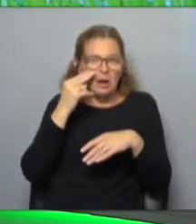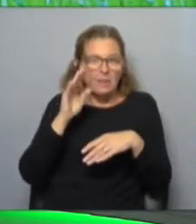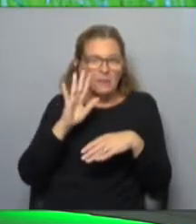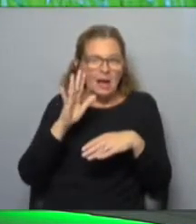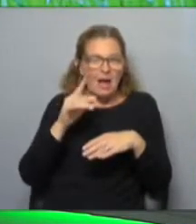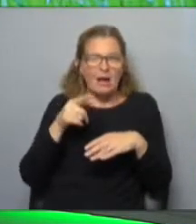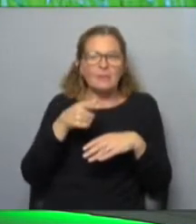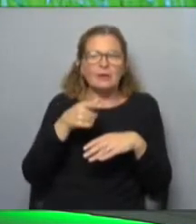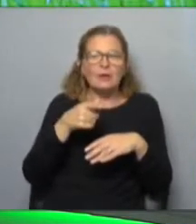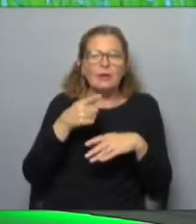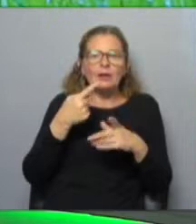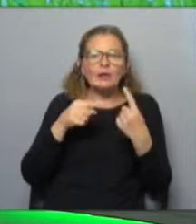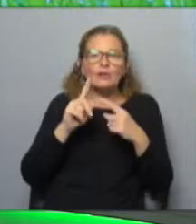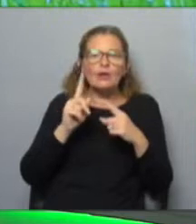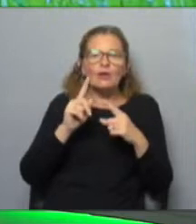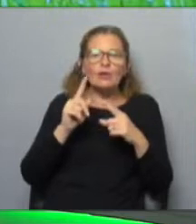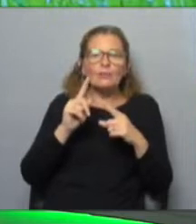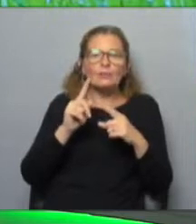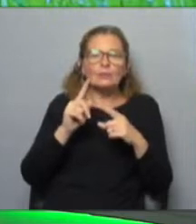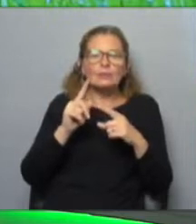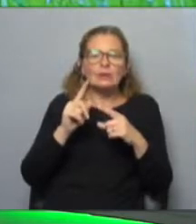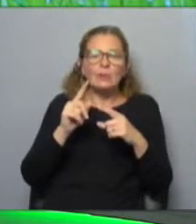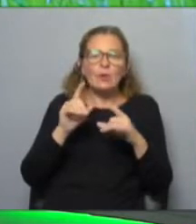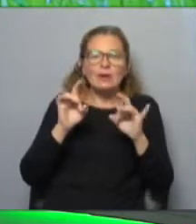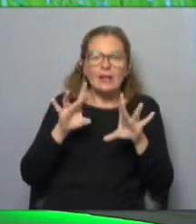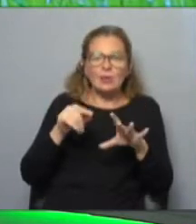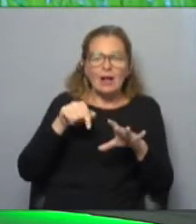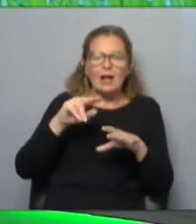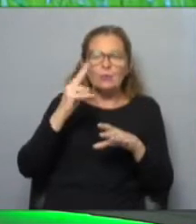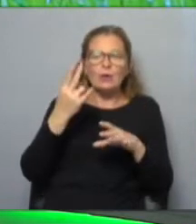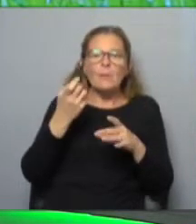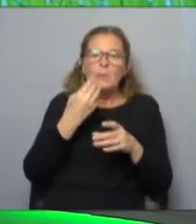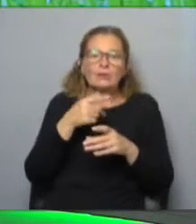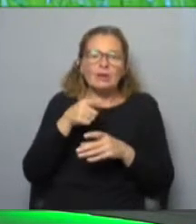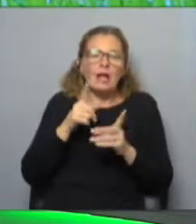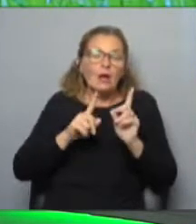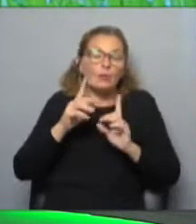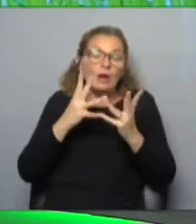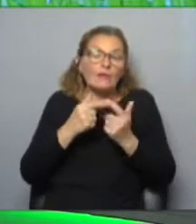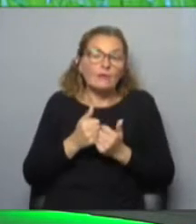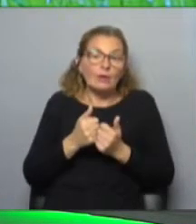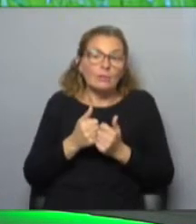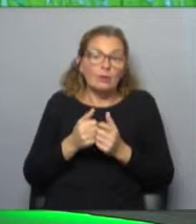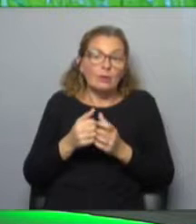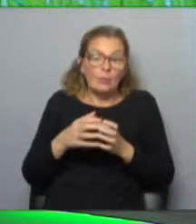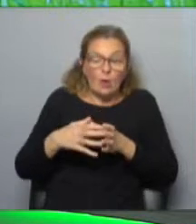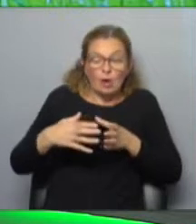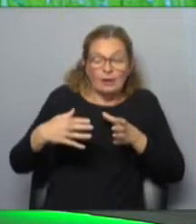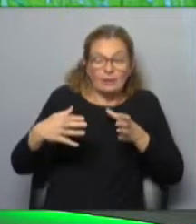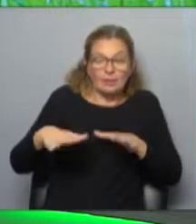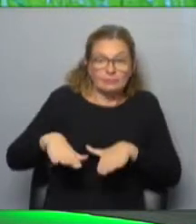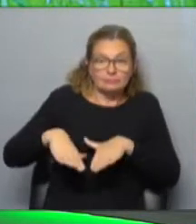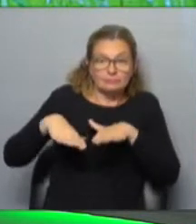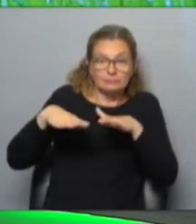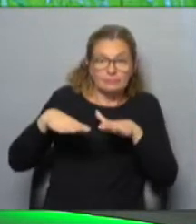la fauna y que no tiene depredadores naturales en el país. Por eso es que de alguna manera crece o se